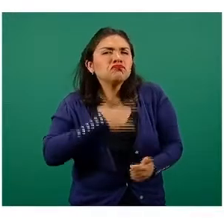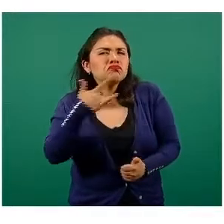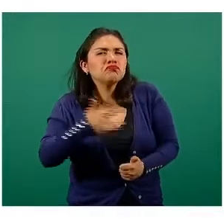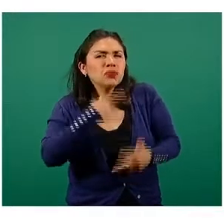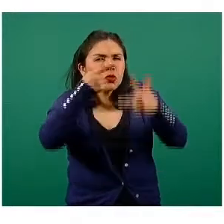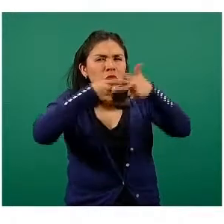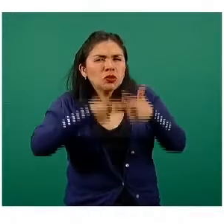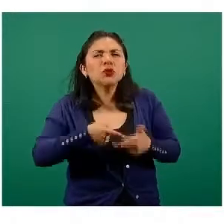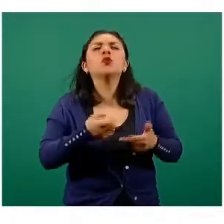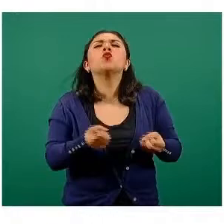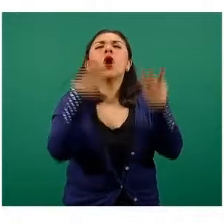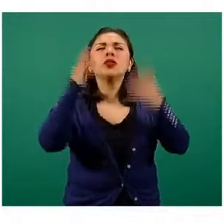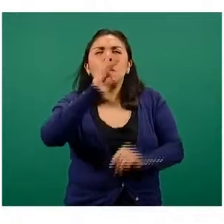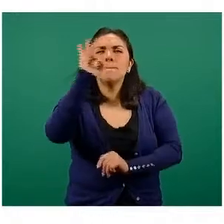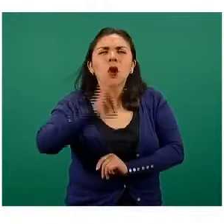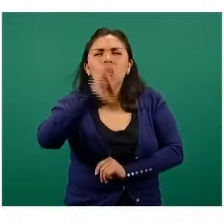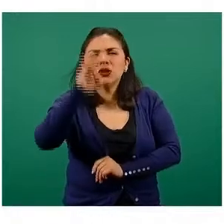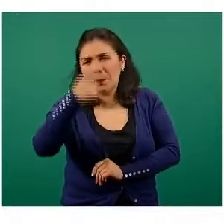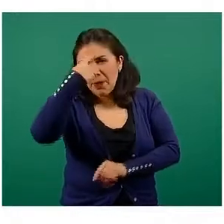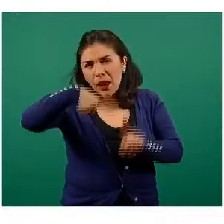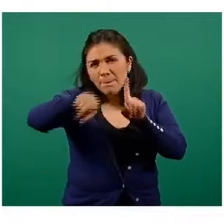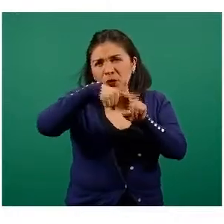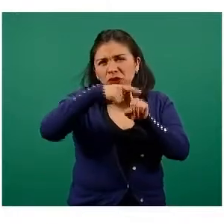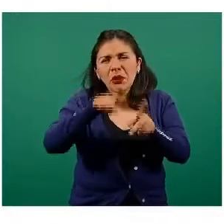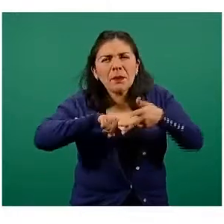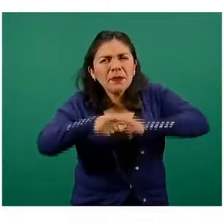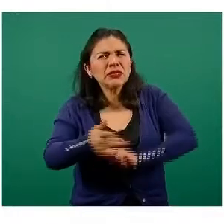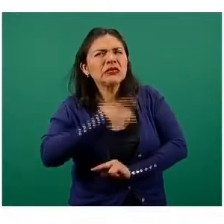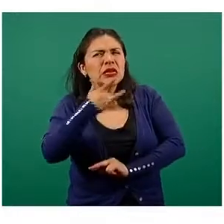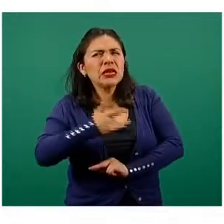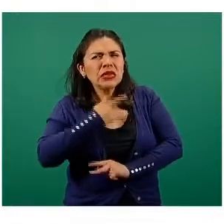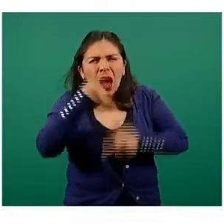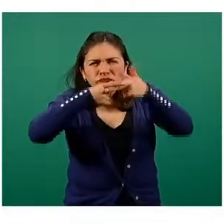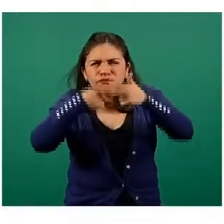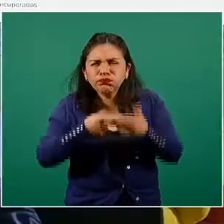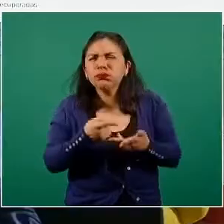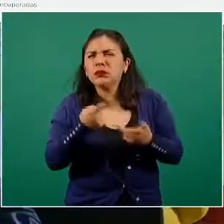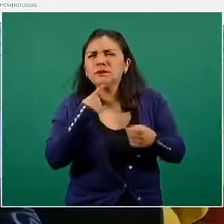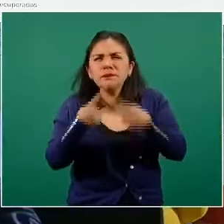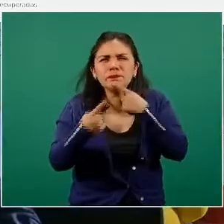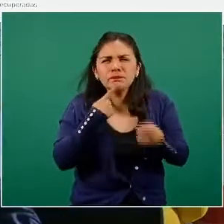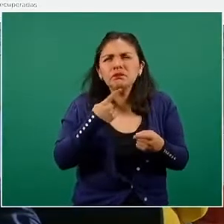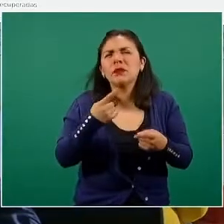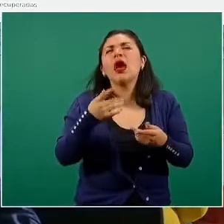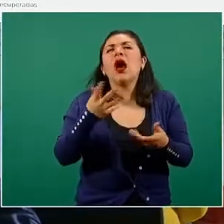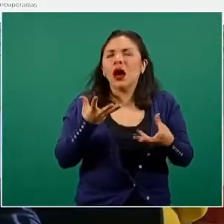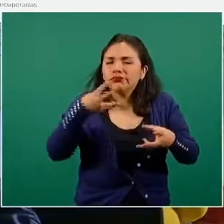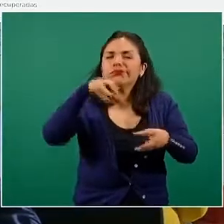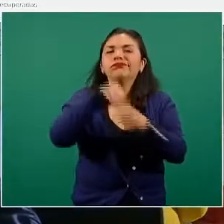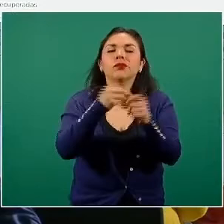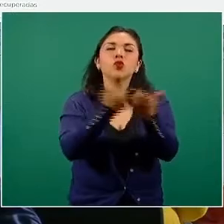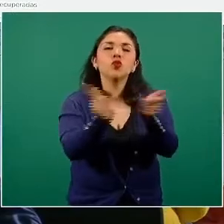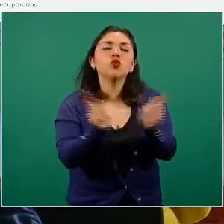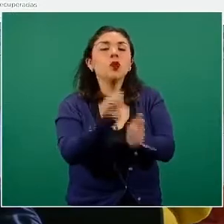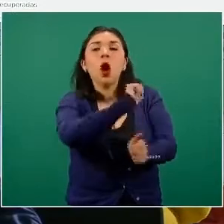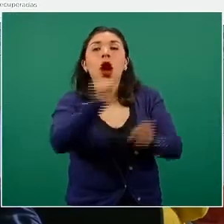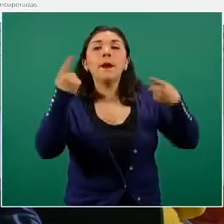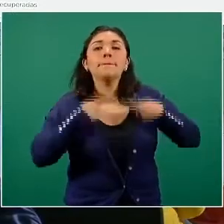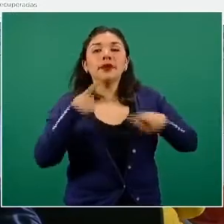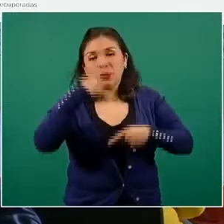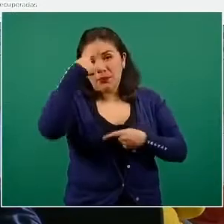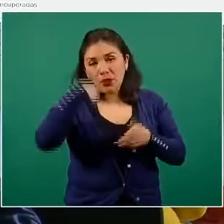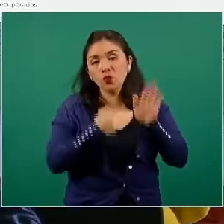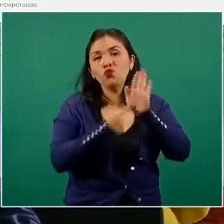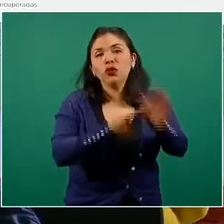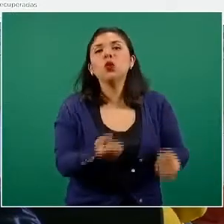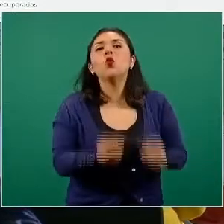porcentaje de positividad de la semana en la que iniciaron síntomas es como se suma esta proporción, este grupo de personas para tener el total